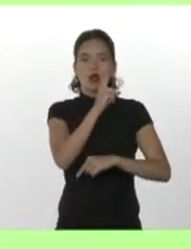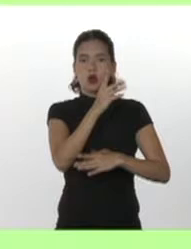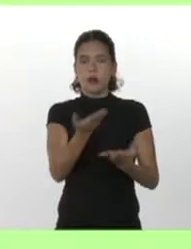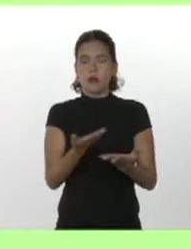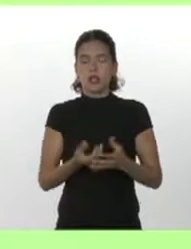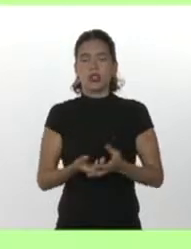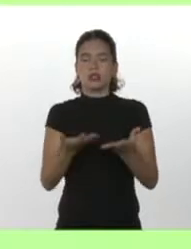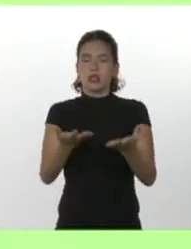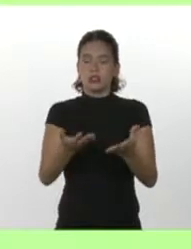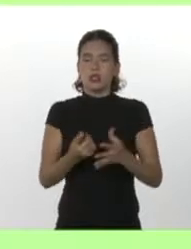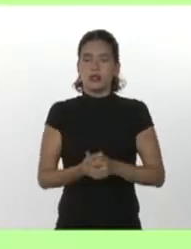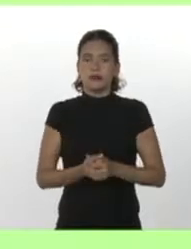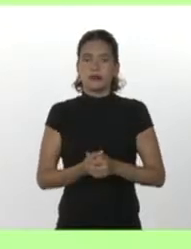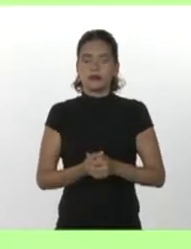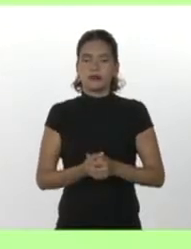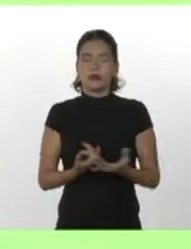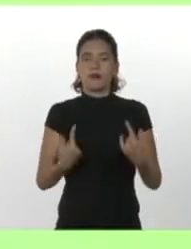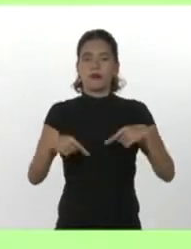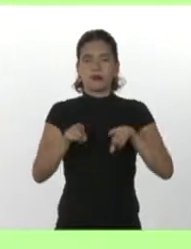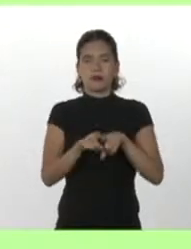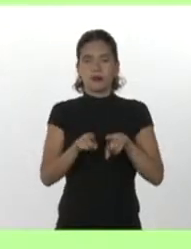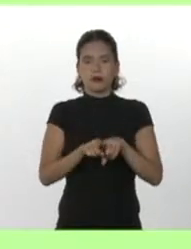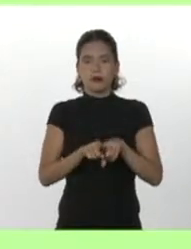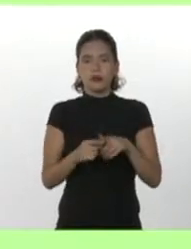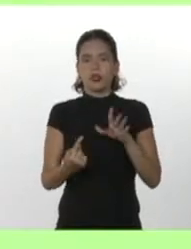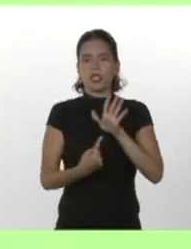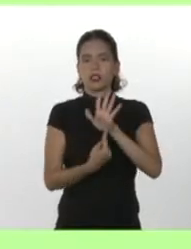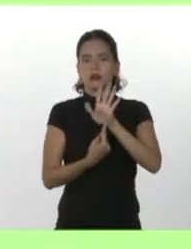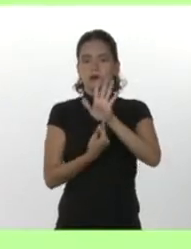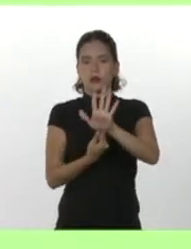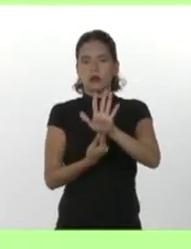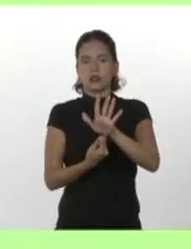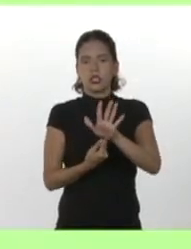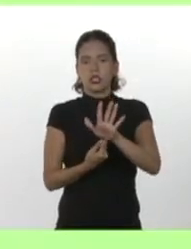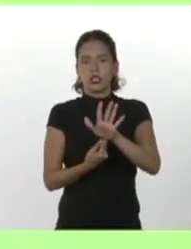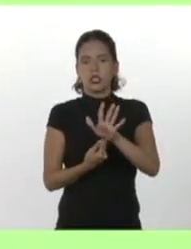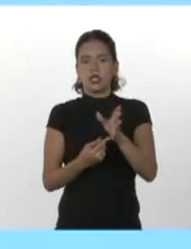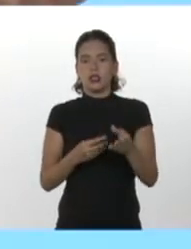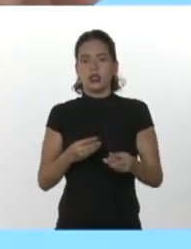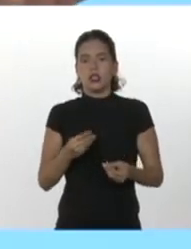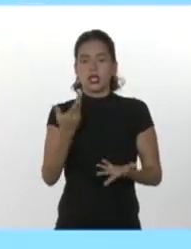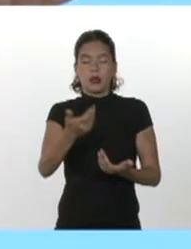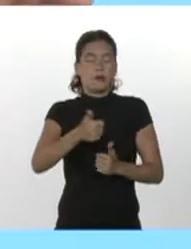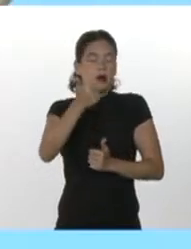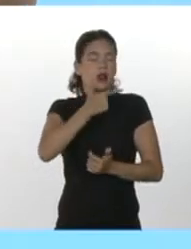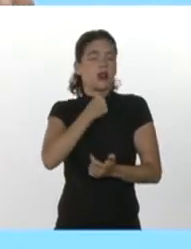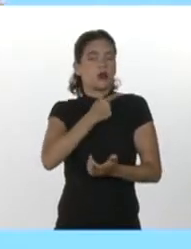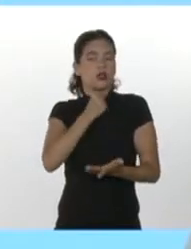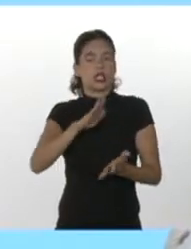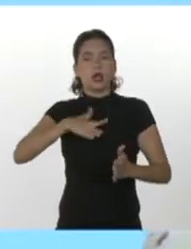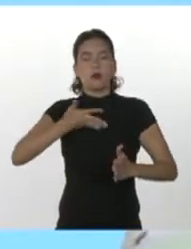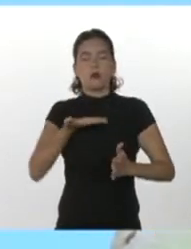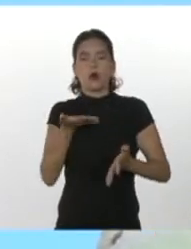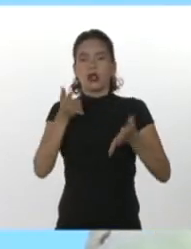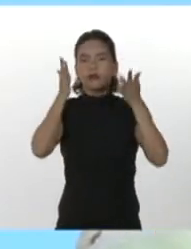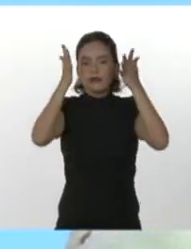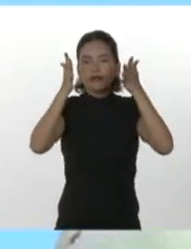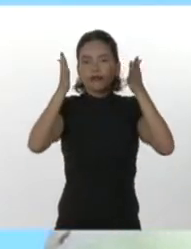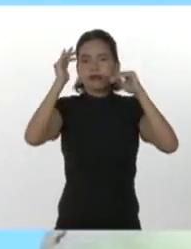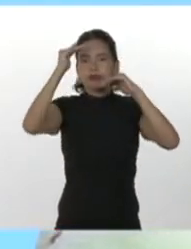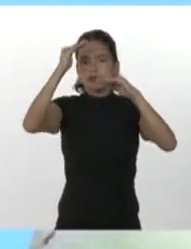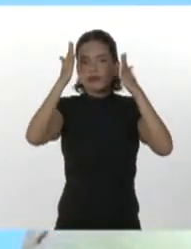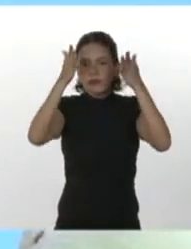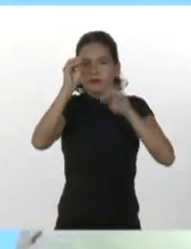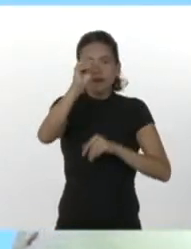se les da y además mostrarle los que sean de sus preferencias que puedan llamar